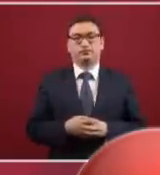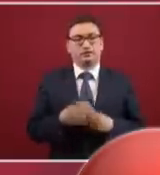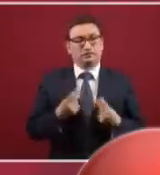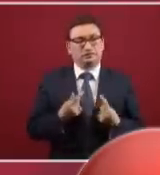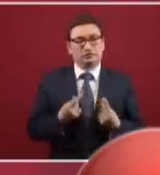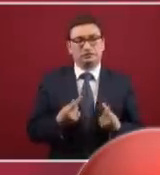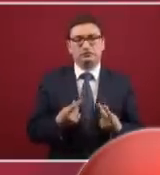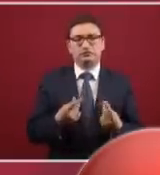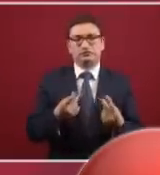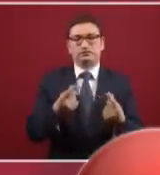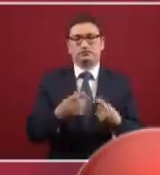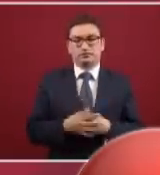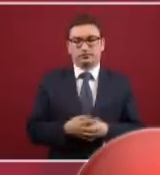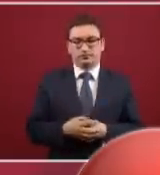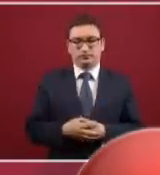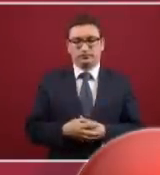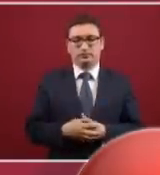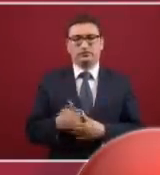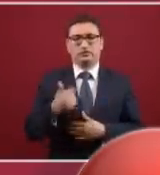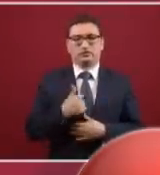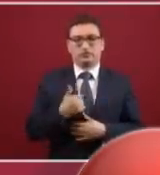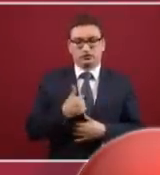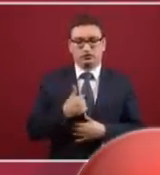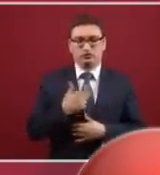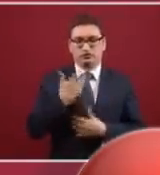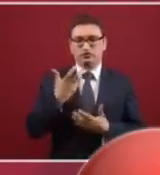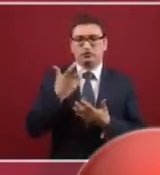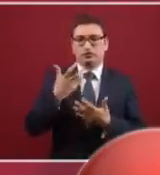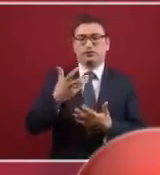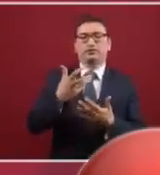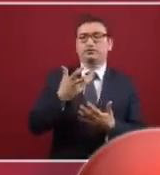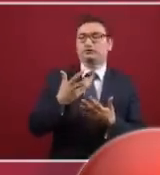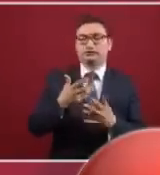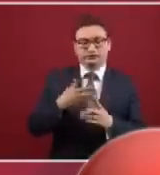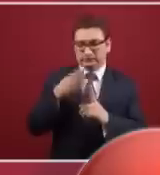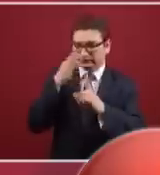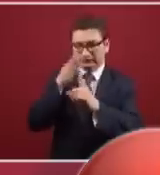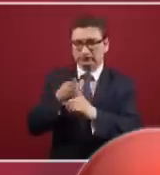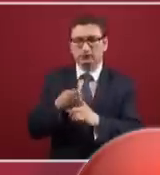que mi loca pasión tenía un fundamento racional: